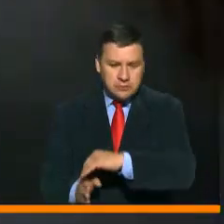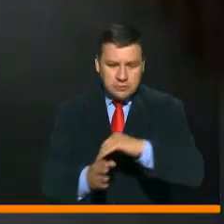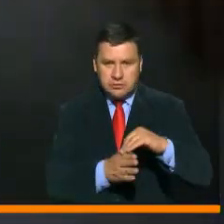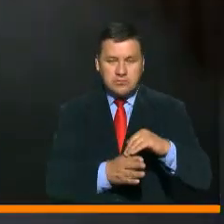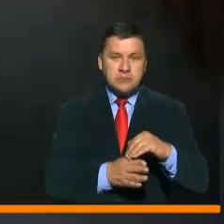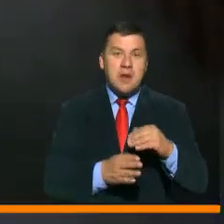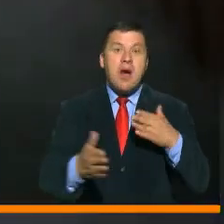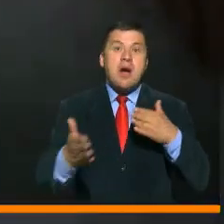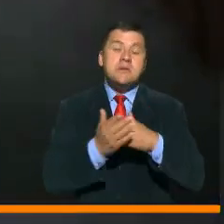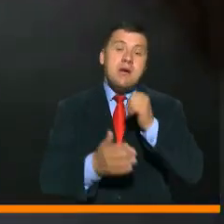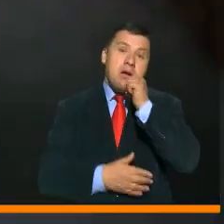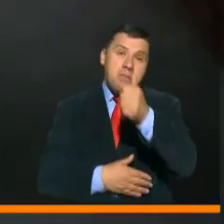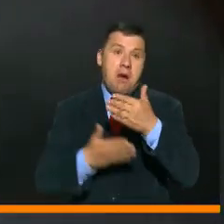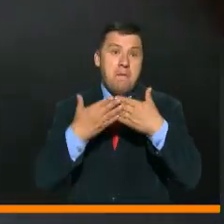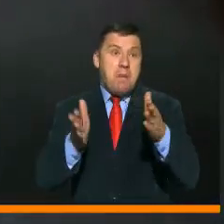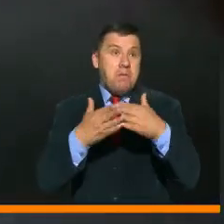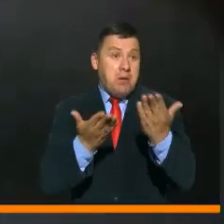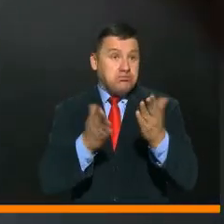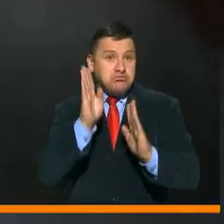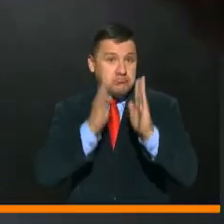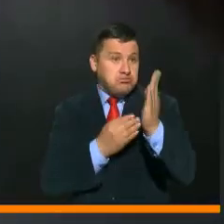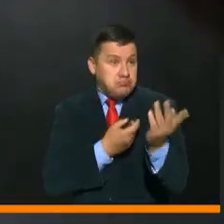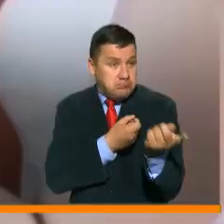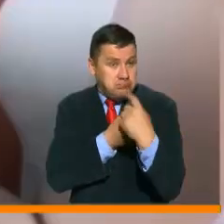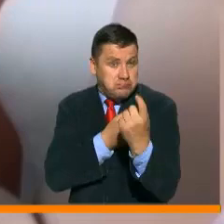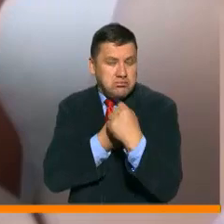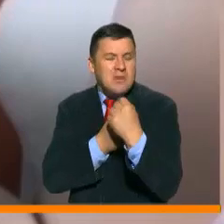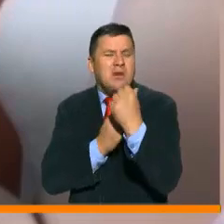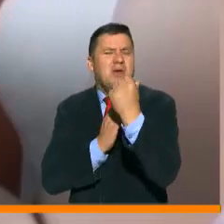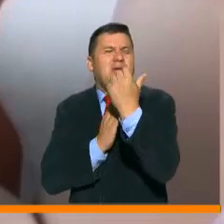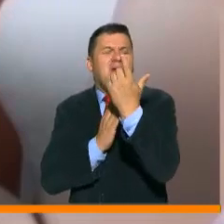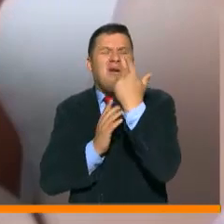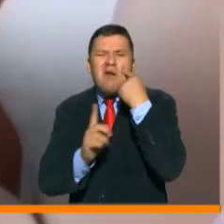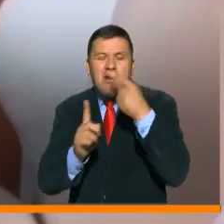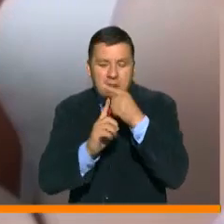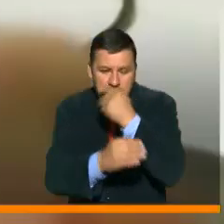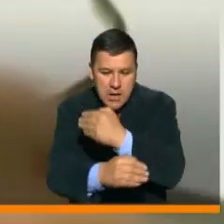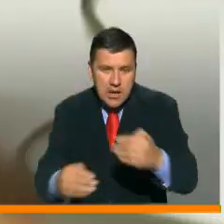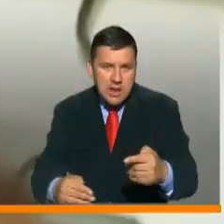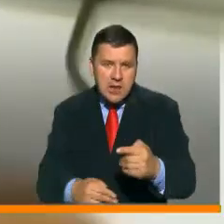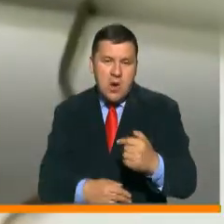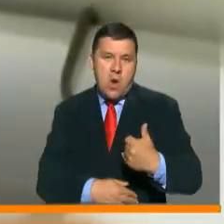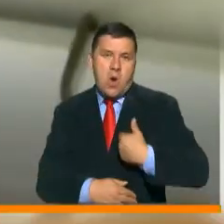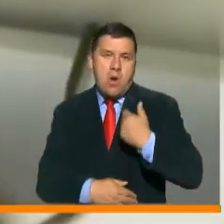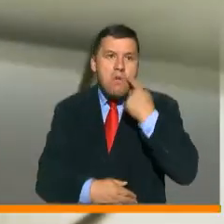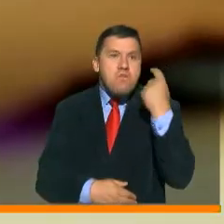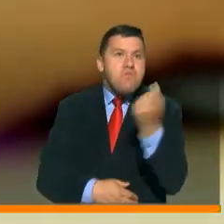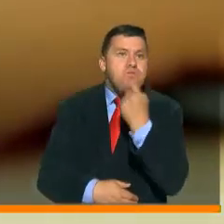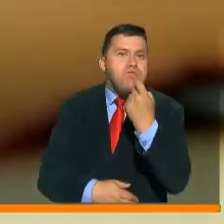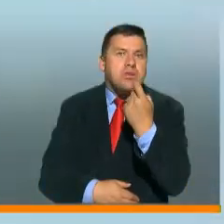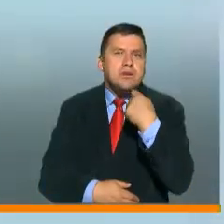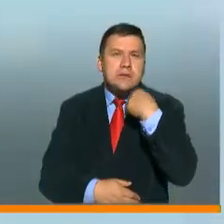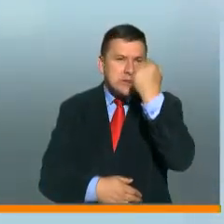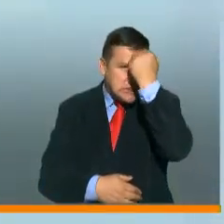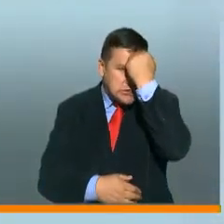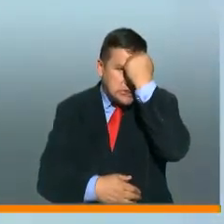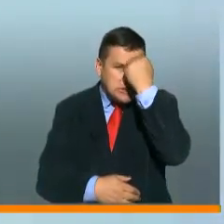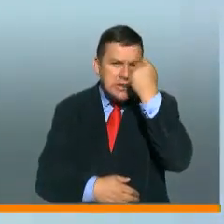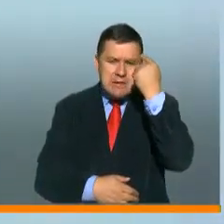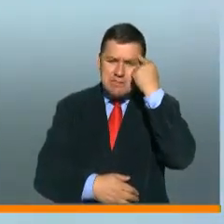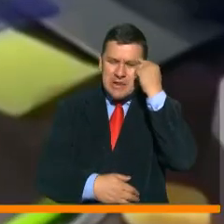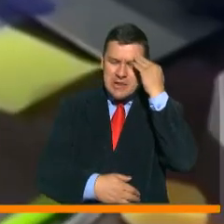hasta mañana estará abierta la convocatoria programación para niños y niñas que busca formar a docentes en